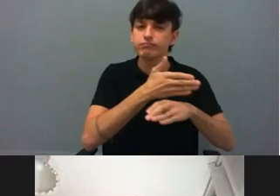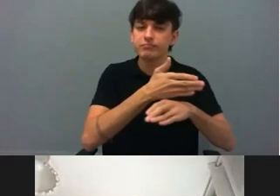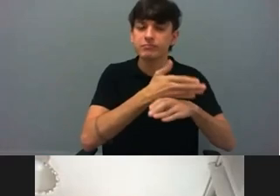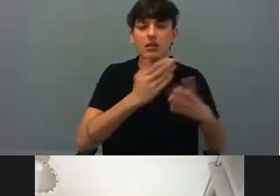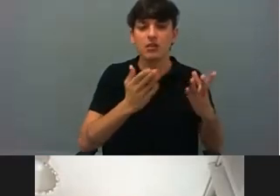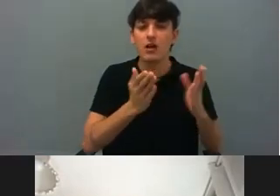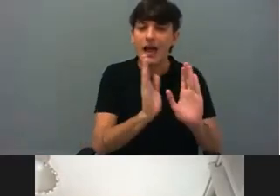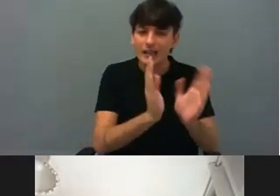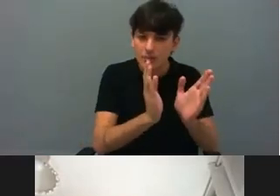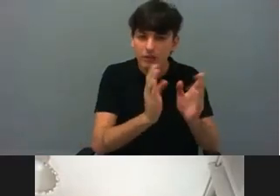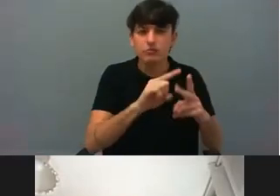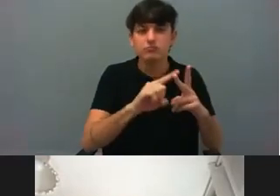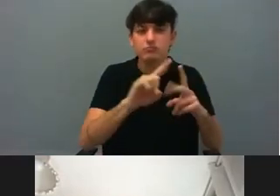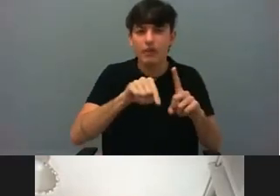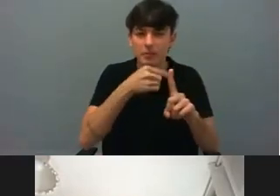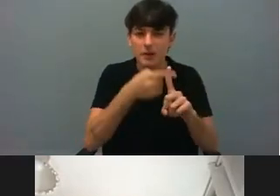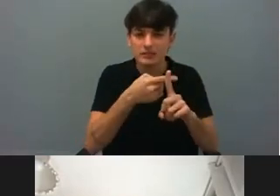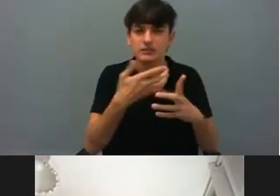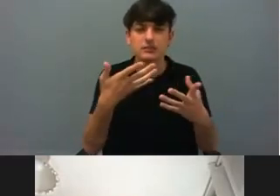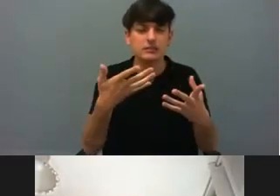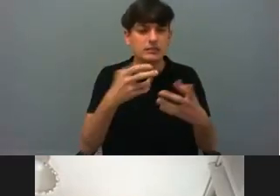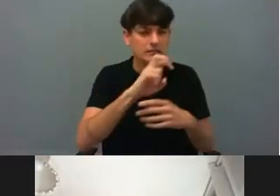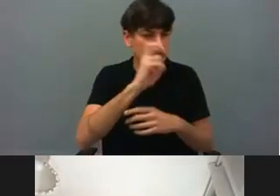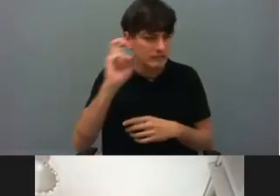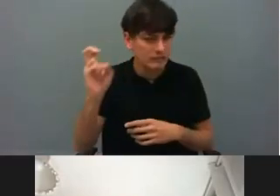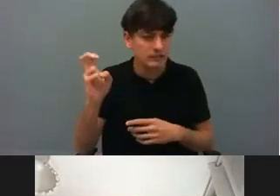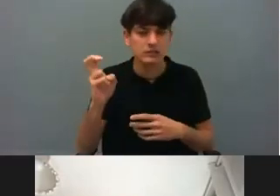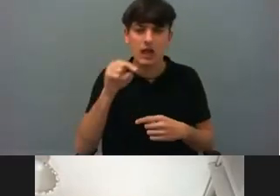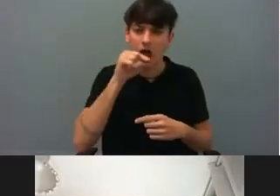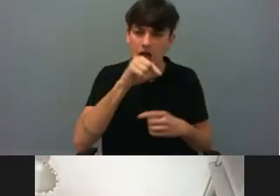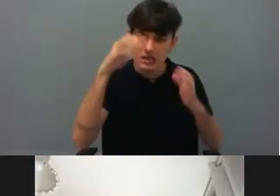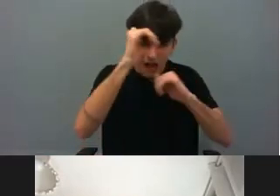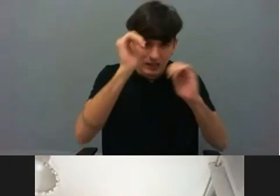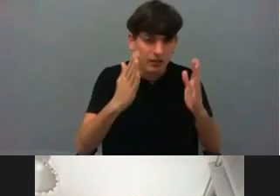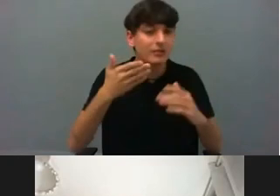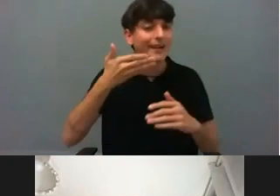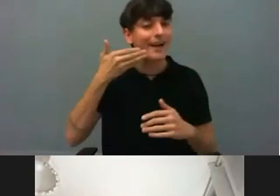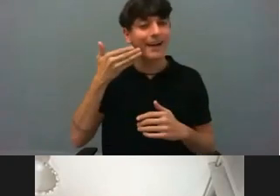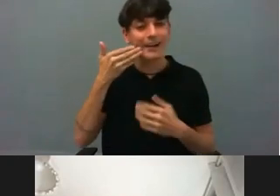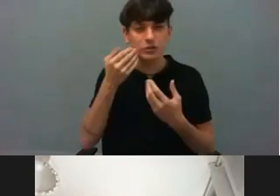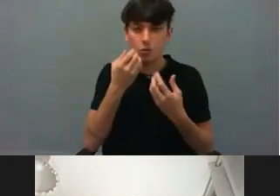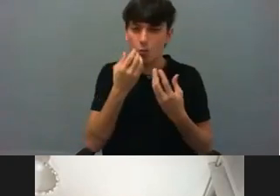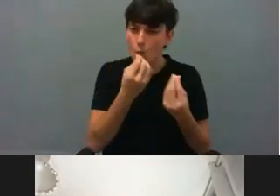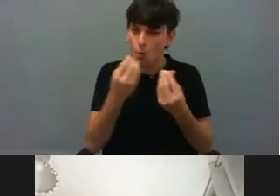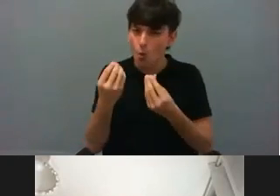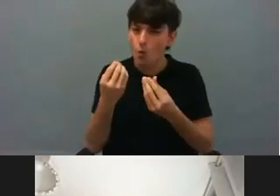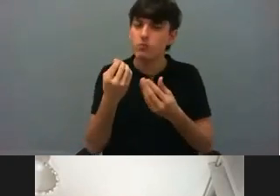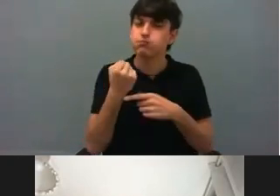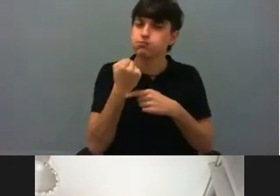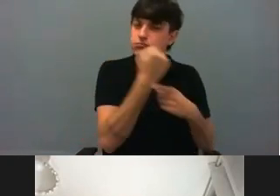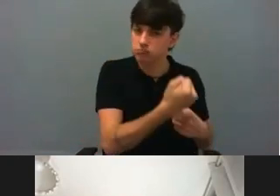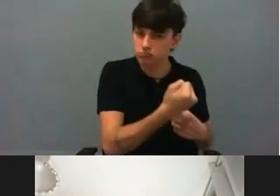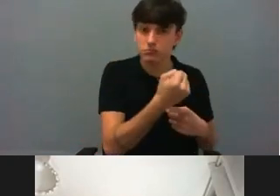estimulación, rehabilitación y saber que allí era atendida con mucho cariño, nos permitía llevar una